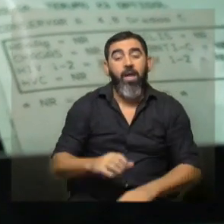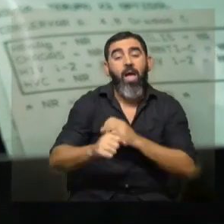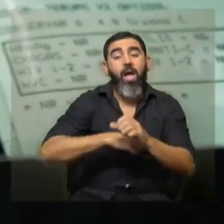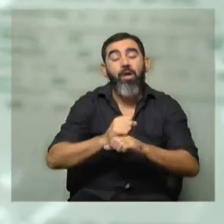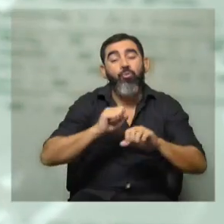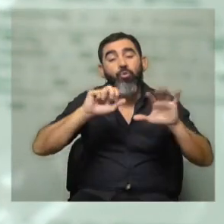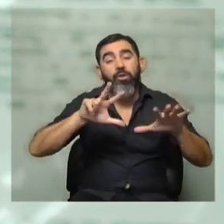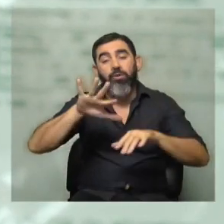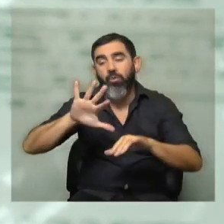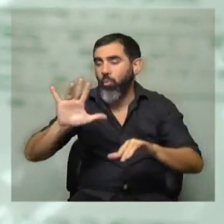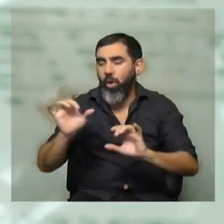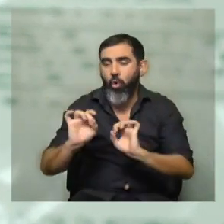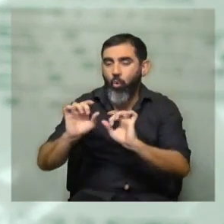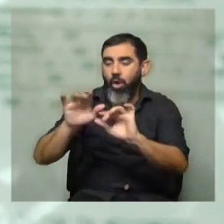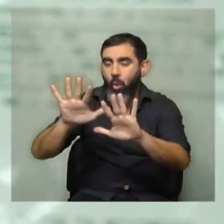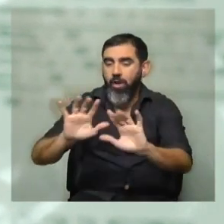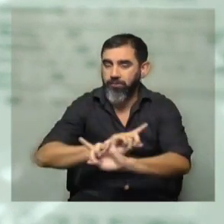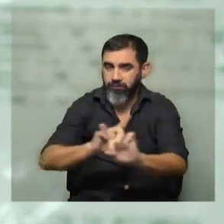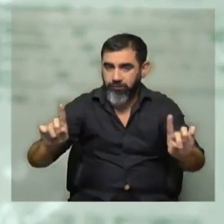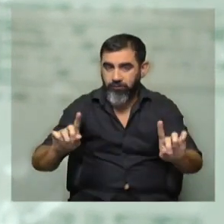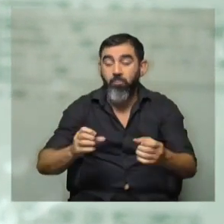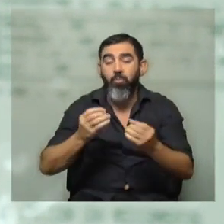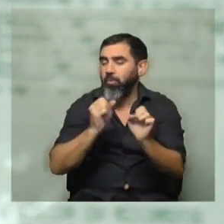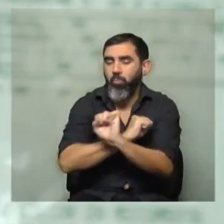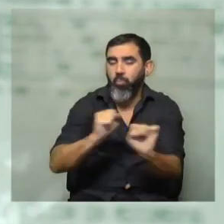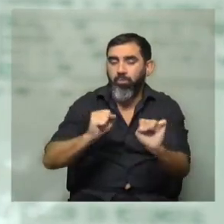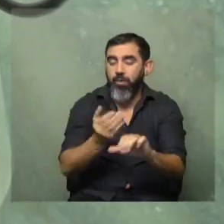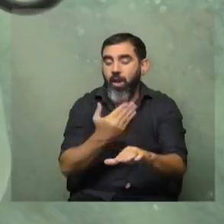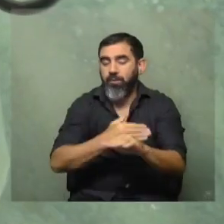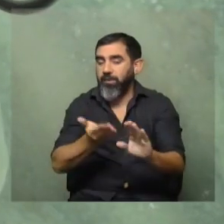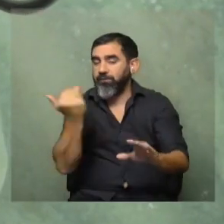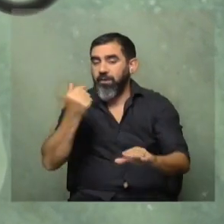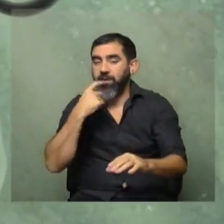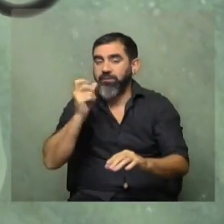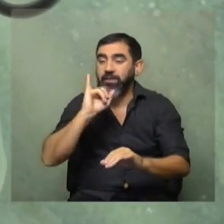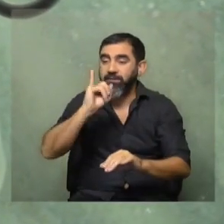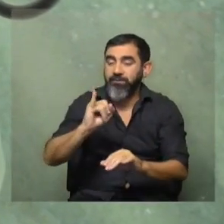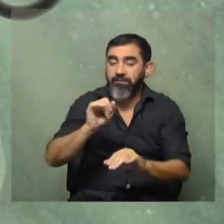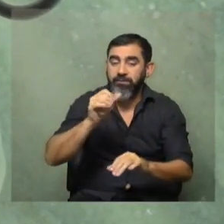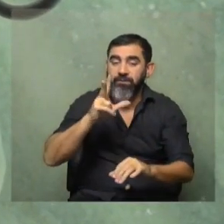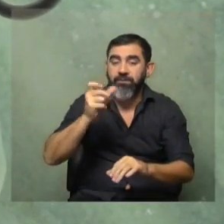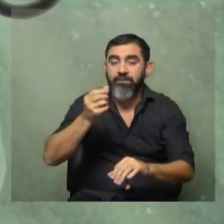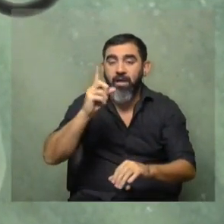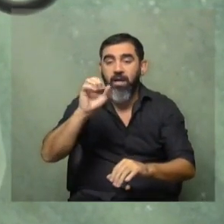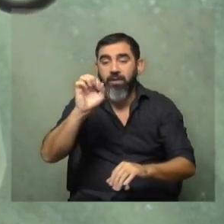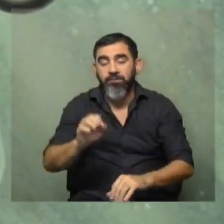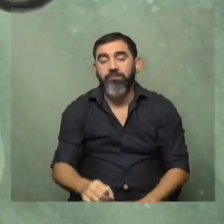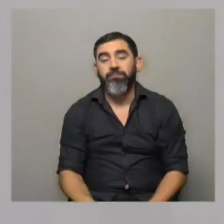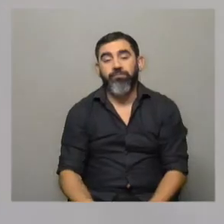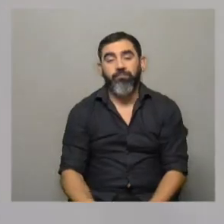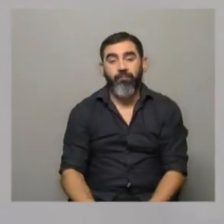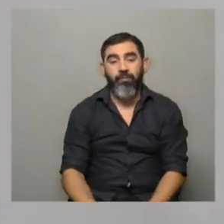85 ya no hay transmisión por ese mecanismo porque se descartan los volúmenes de sangre que tienen Trypanosoma cruzi.